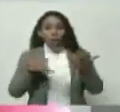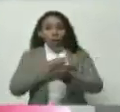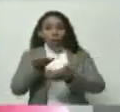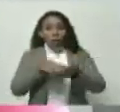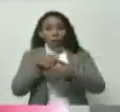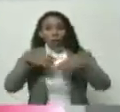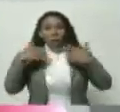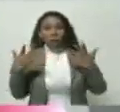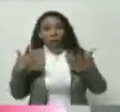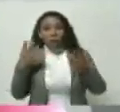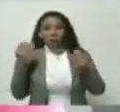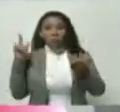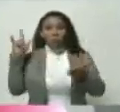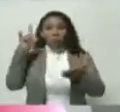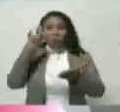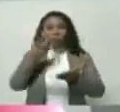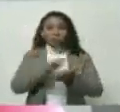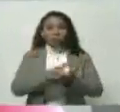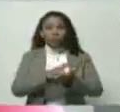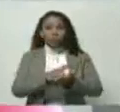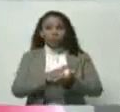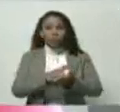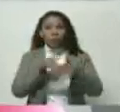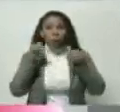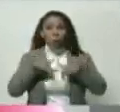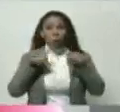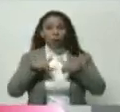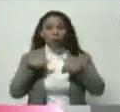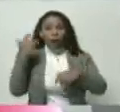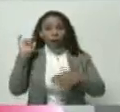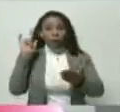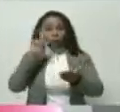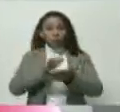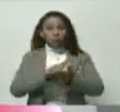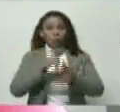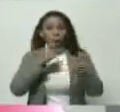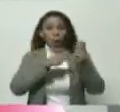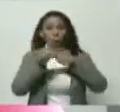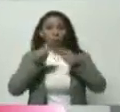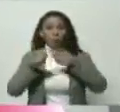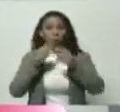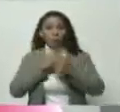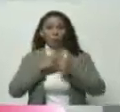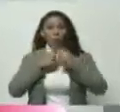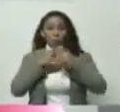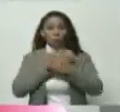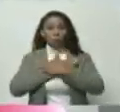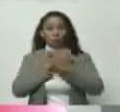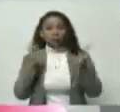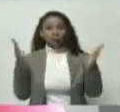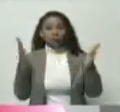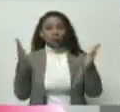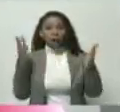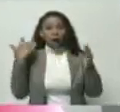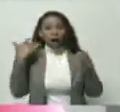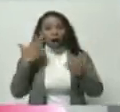Muchos pilotos que ahorita están en vuelos comerciales y que prestan sus servicios han